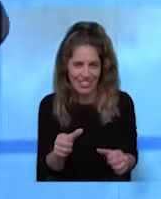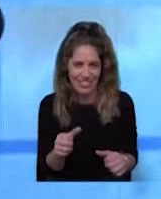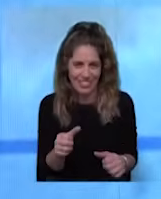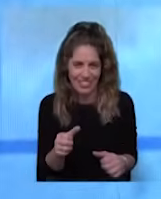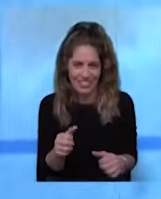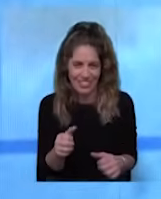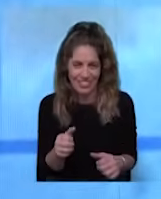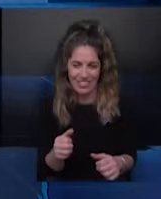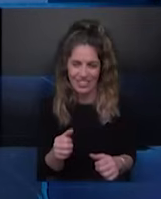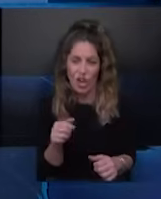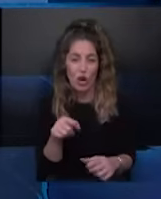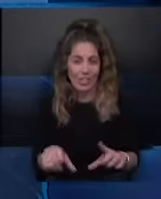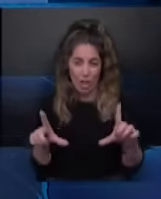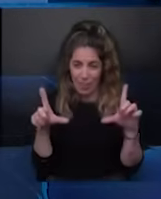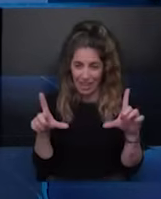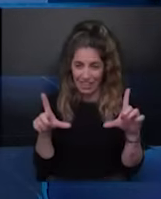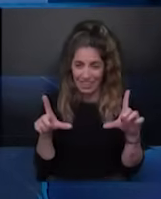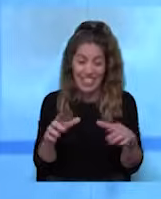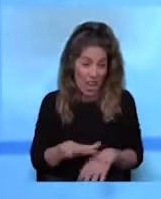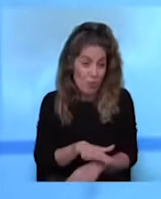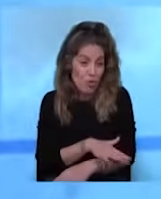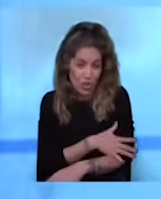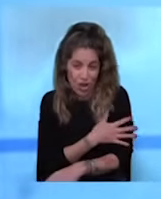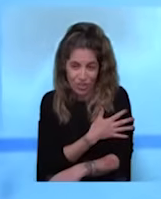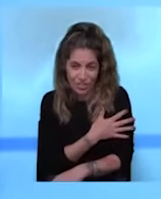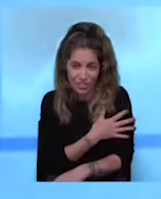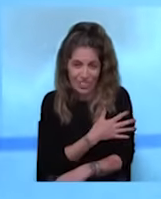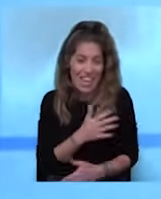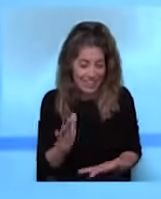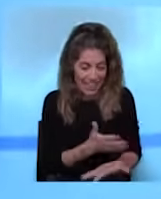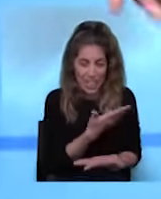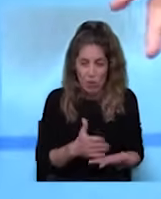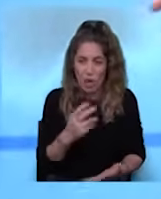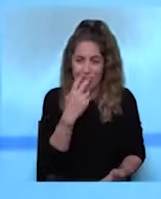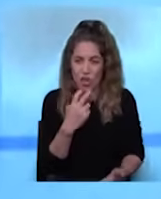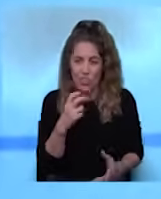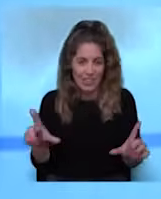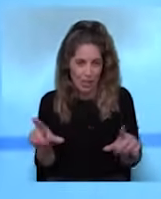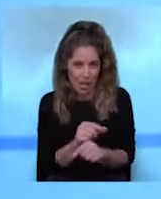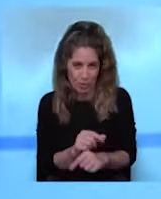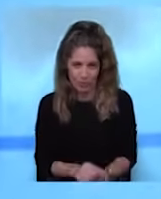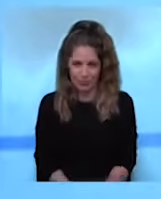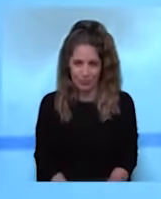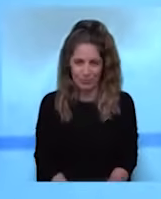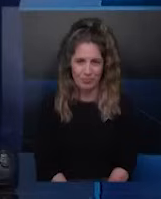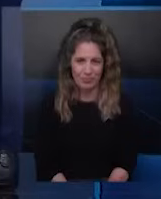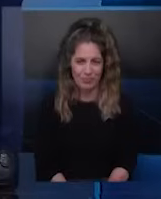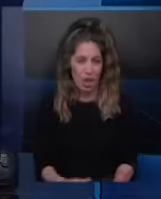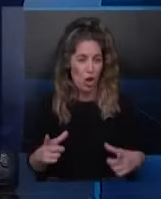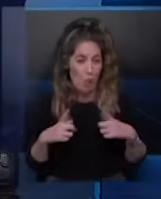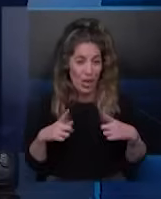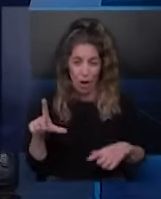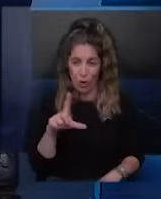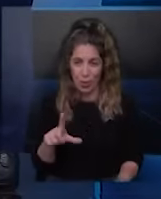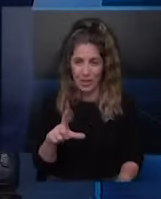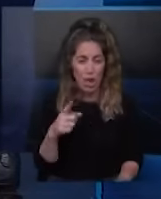corazón con esta imagen de la emoción y el himno de San José nos vamos Espero no llore